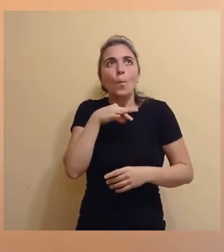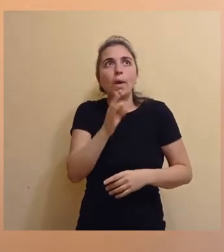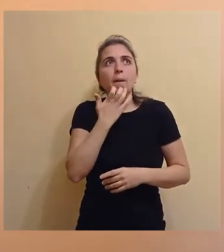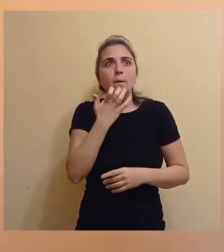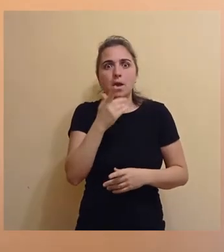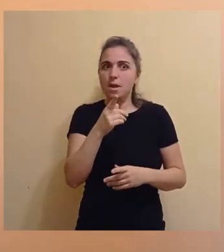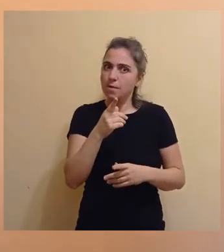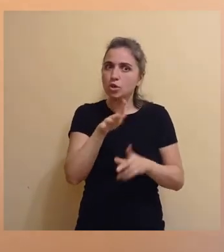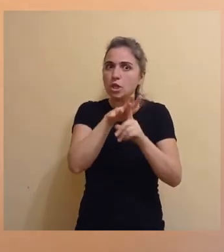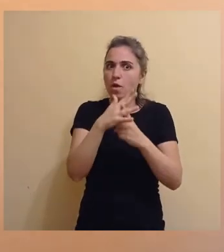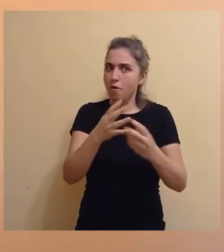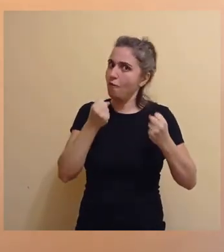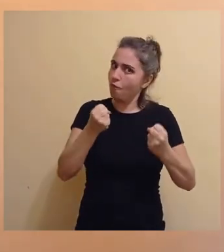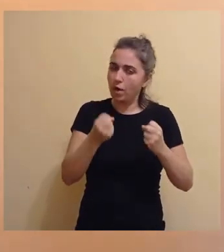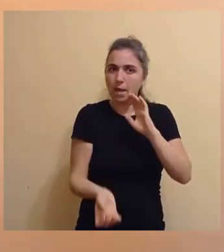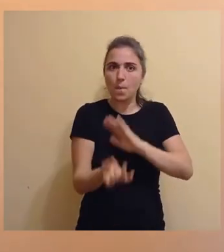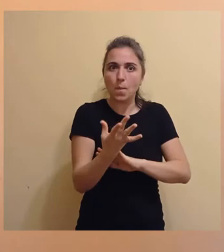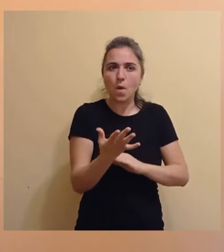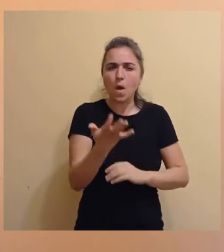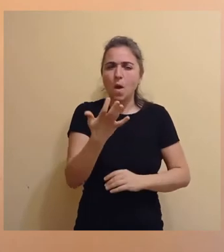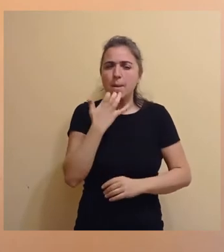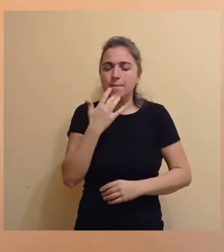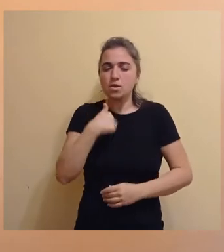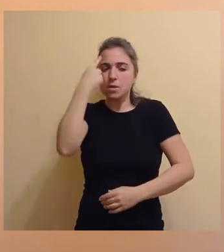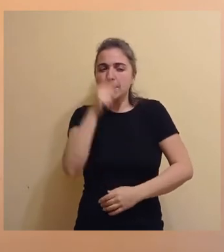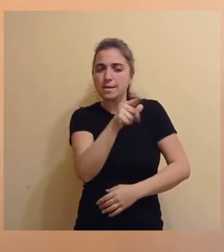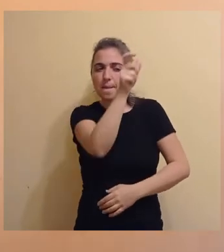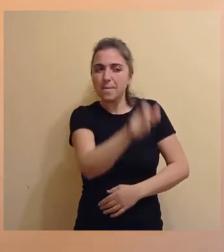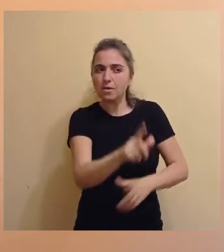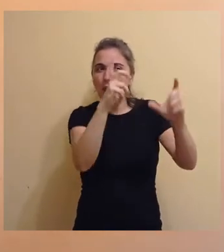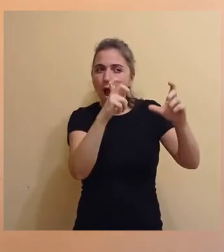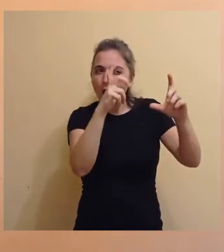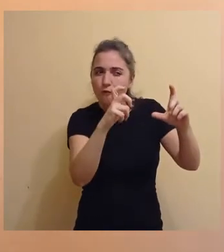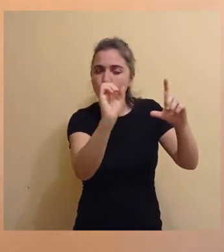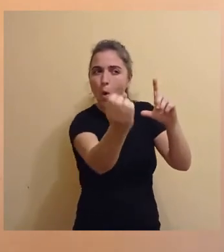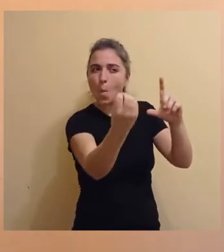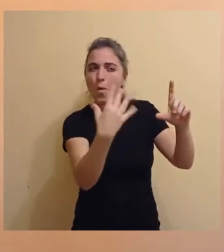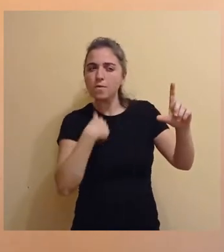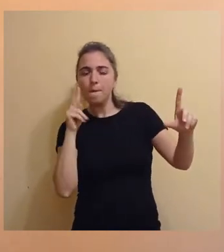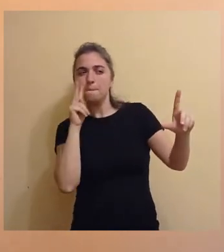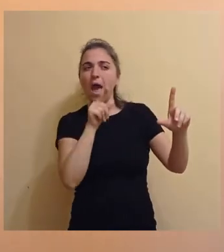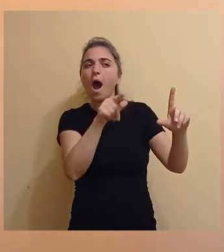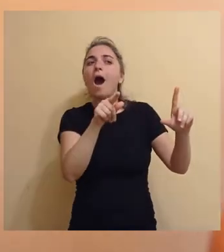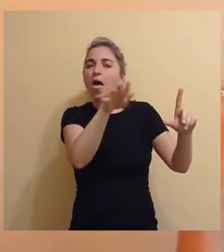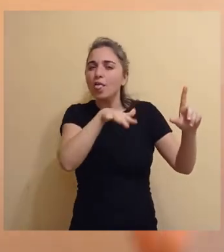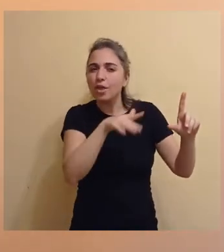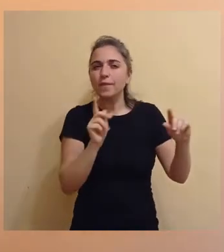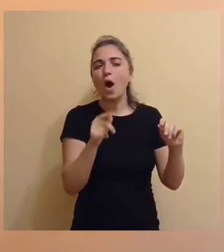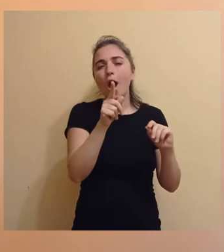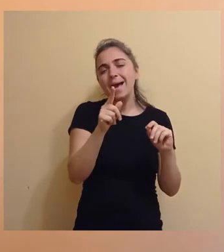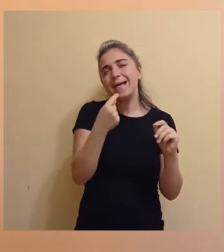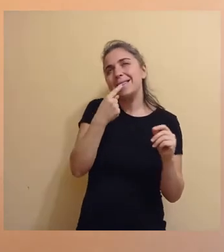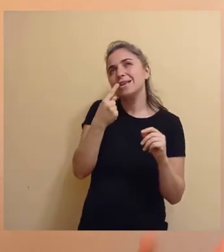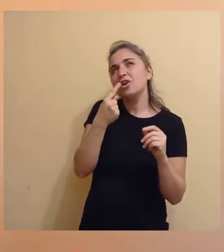llevar a casos como mucho más fuertes, ¿no? De bueno, sé exactamente dónde está porque ha subido esta historia a Instagram,